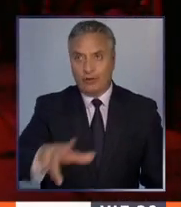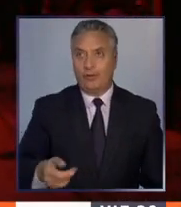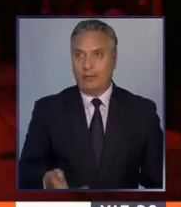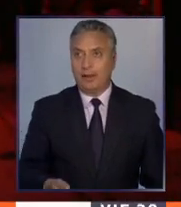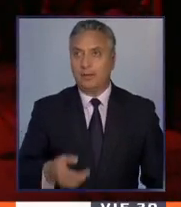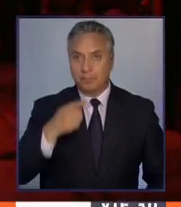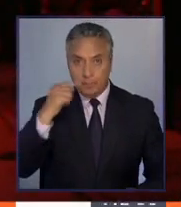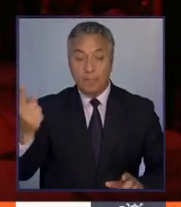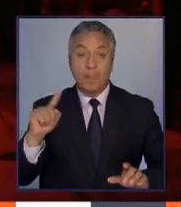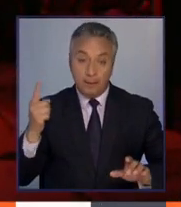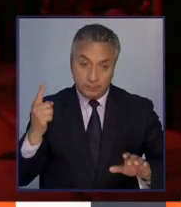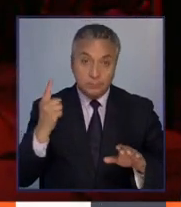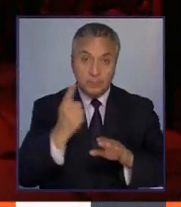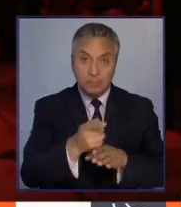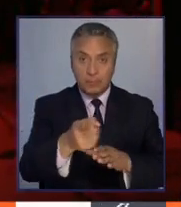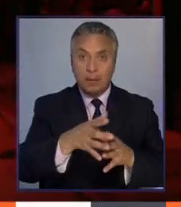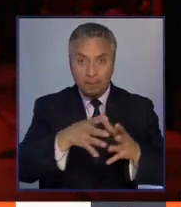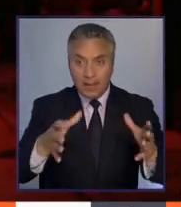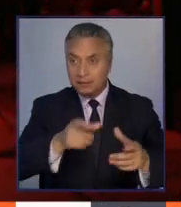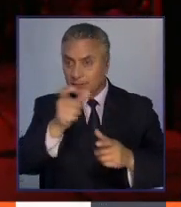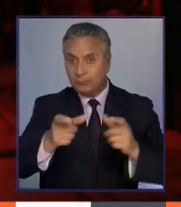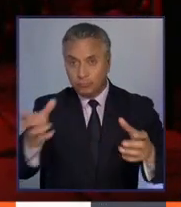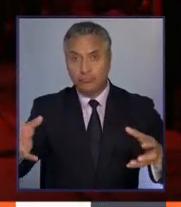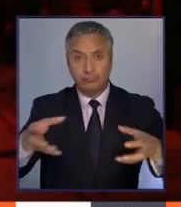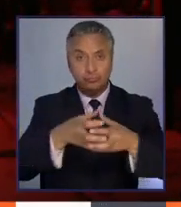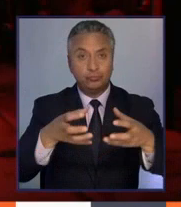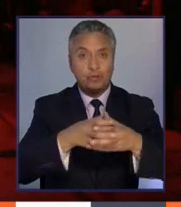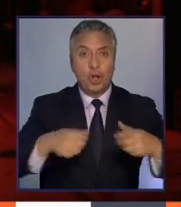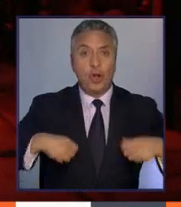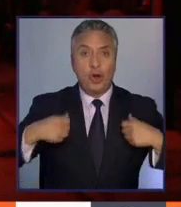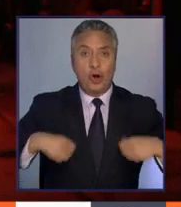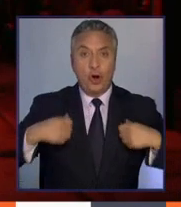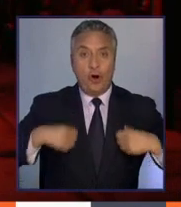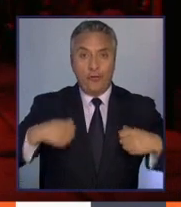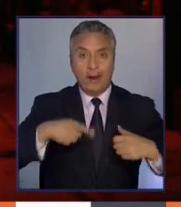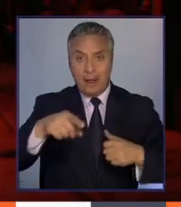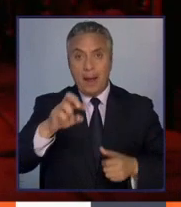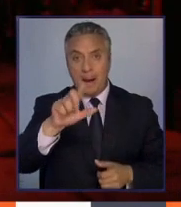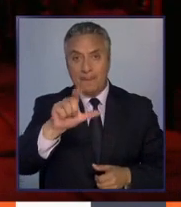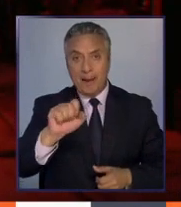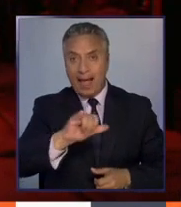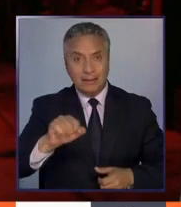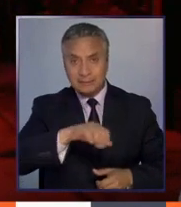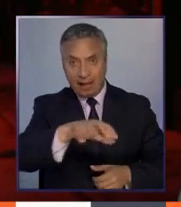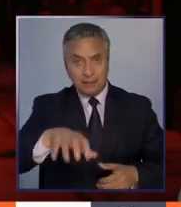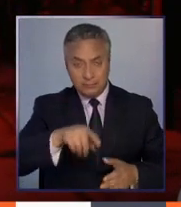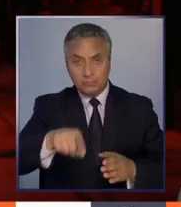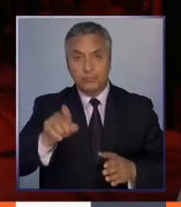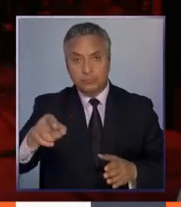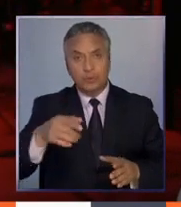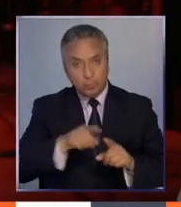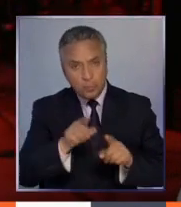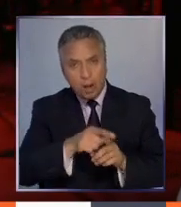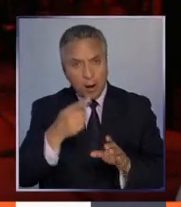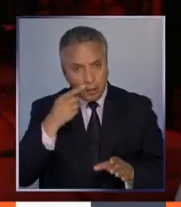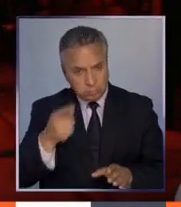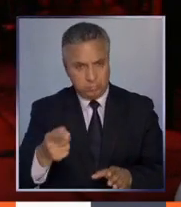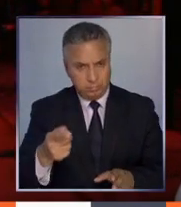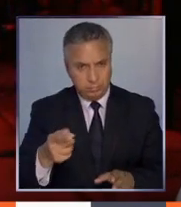los lugares donde había un mayor conglomerado de jóvenes, especialmente en las plazas, y llamaba la atención a estos